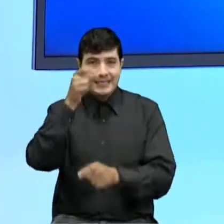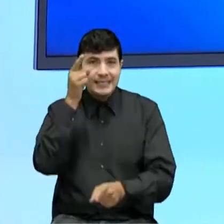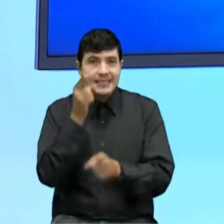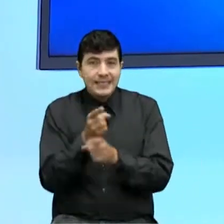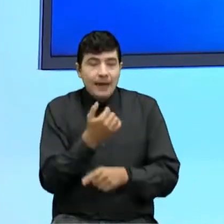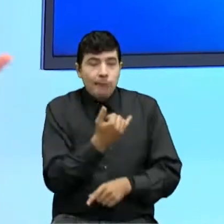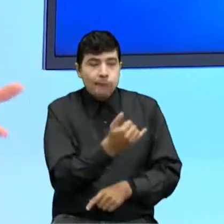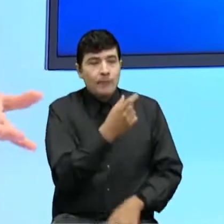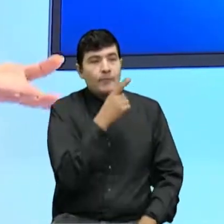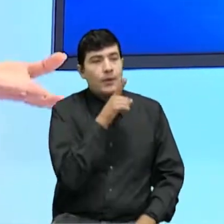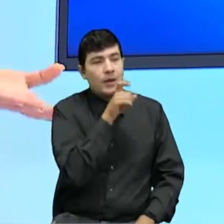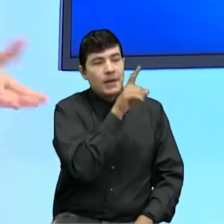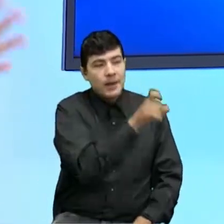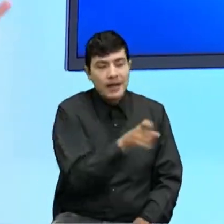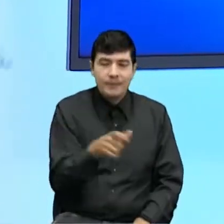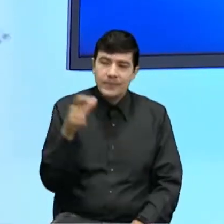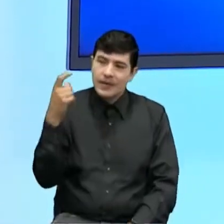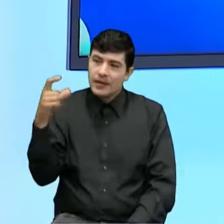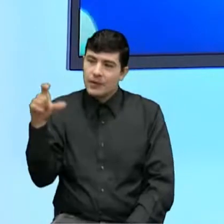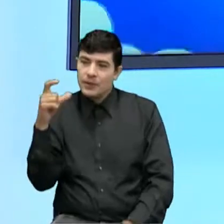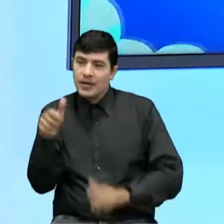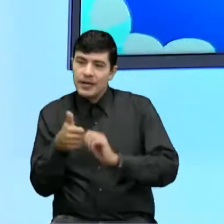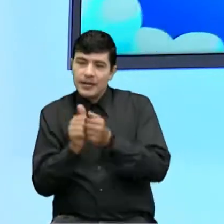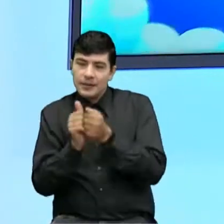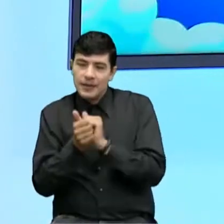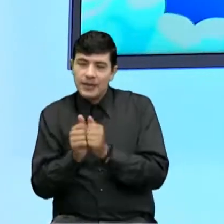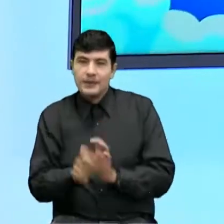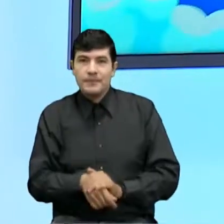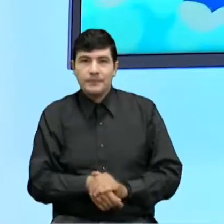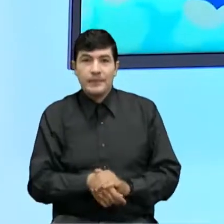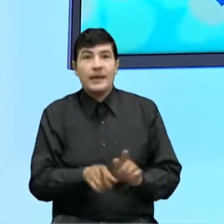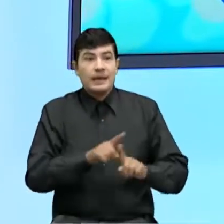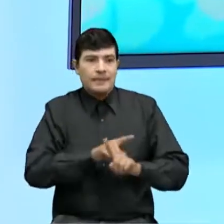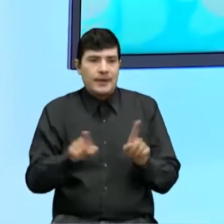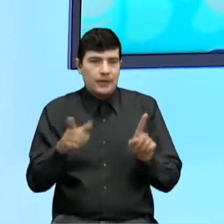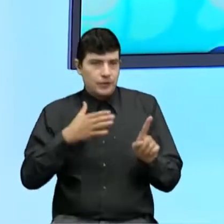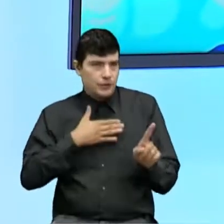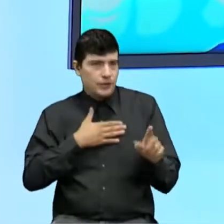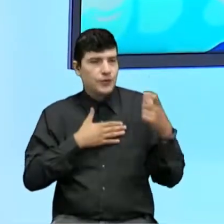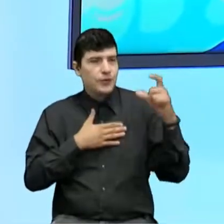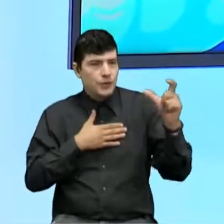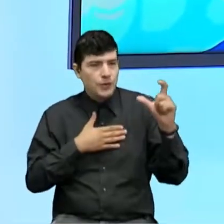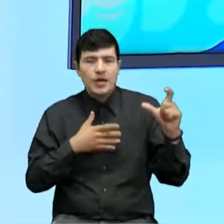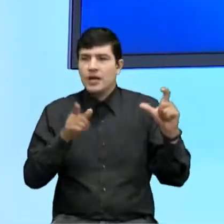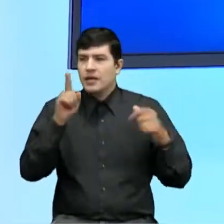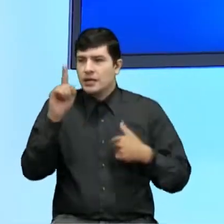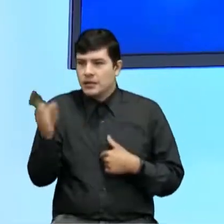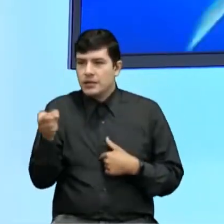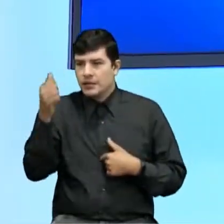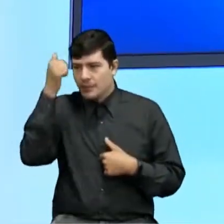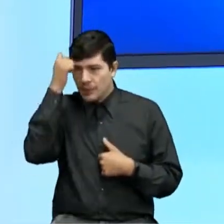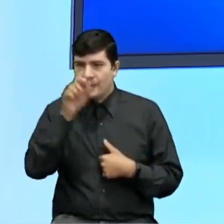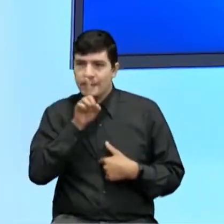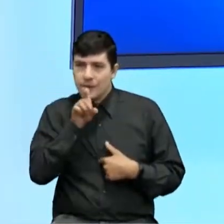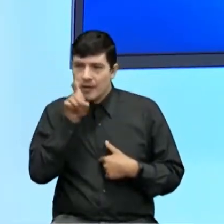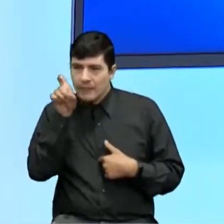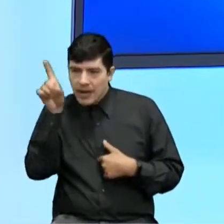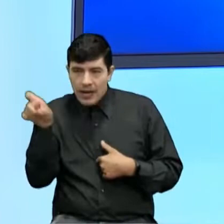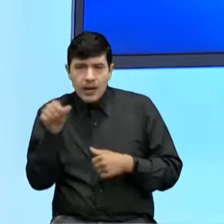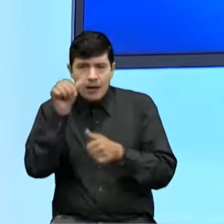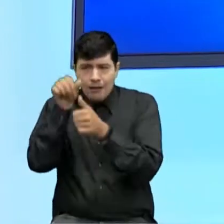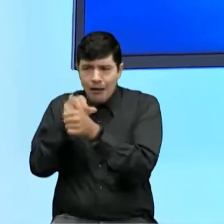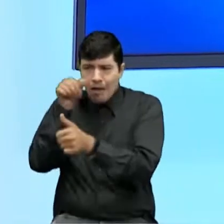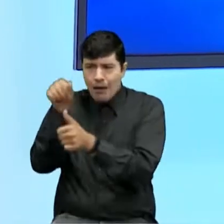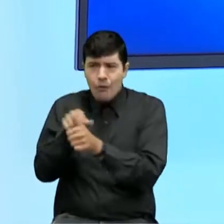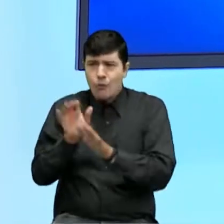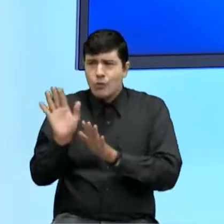del Bucaramanga y del Cúcuta Deportivo, pues a propósito de que yo soy de Cúcuta, de que los profes son de Bucaramanga, de que cada uno